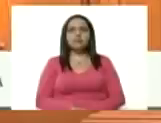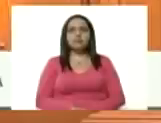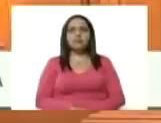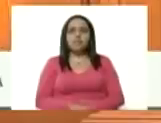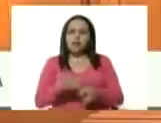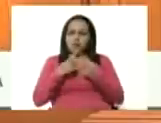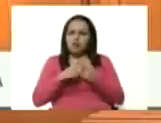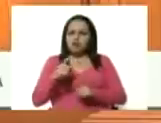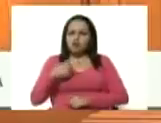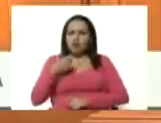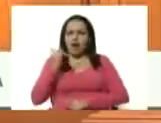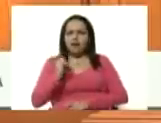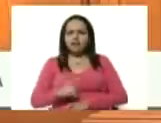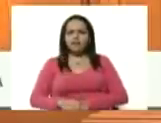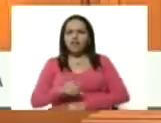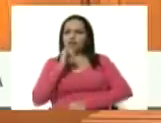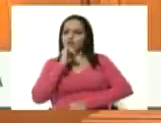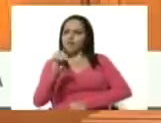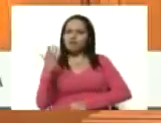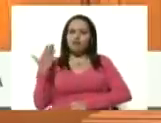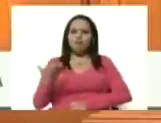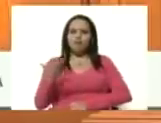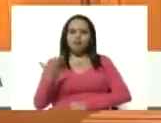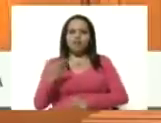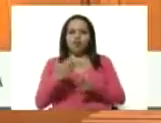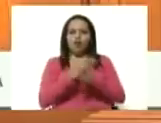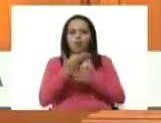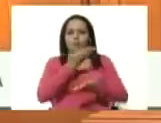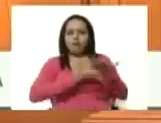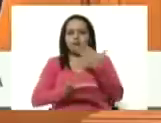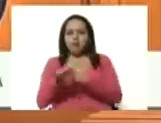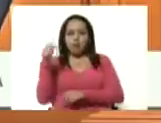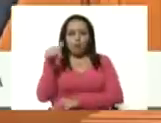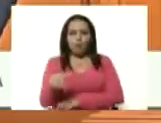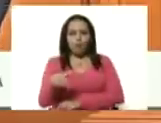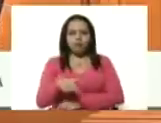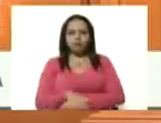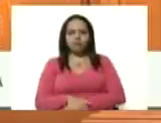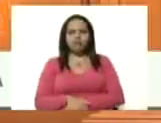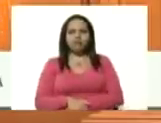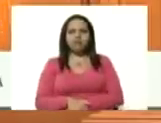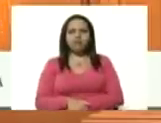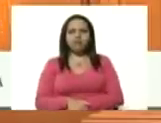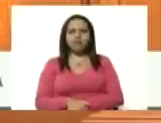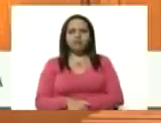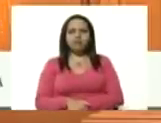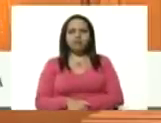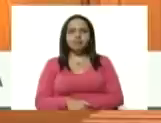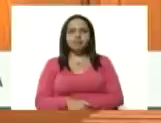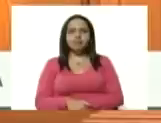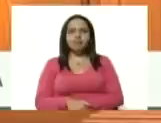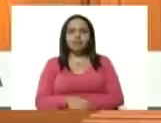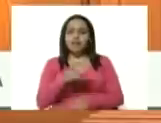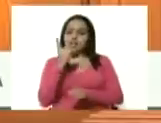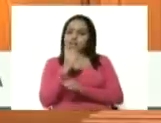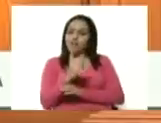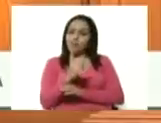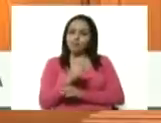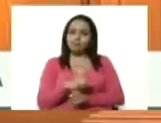Pero yo sí tengo un tubazo que compartir con ustedes hoy. Hay que traducirlo porque